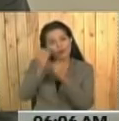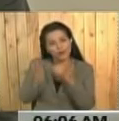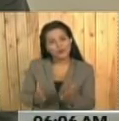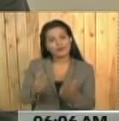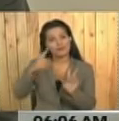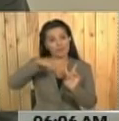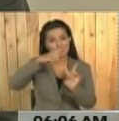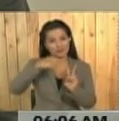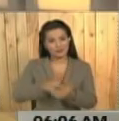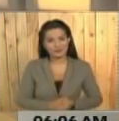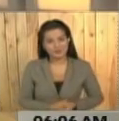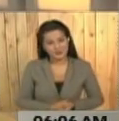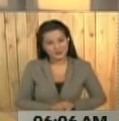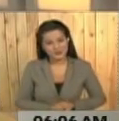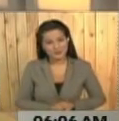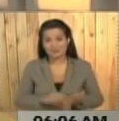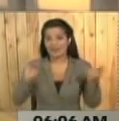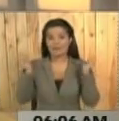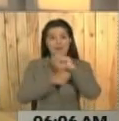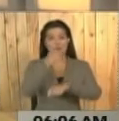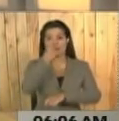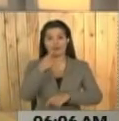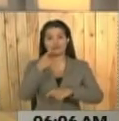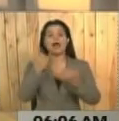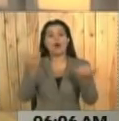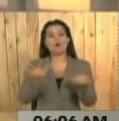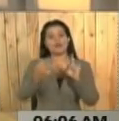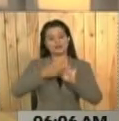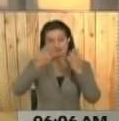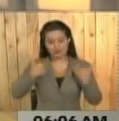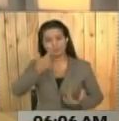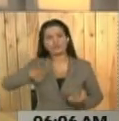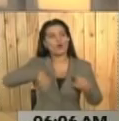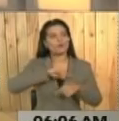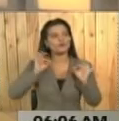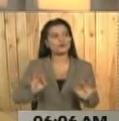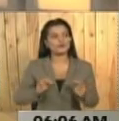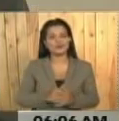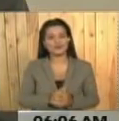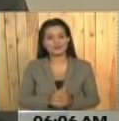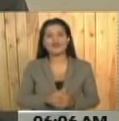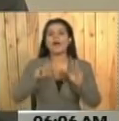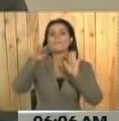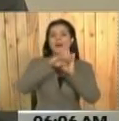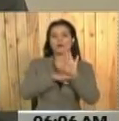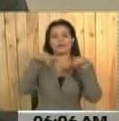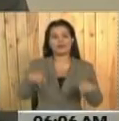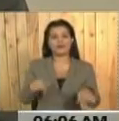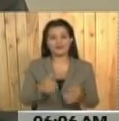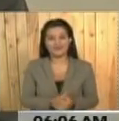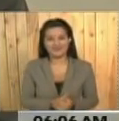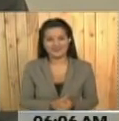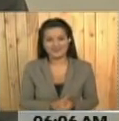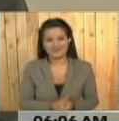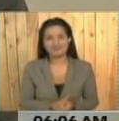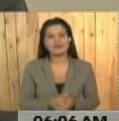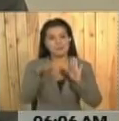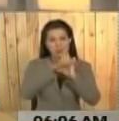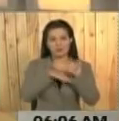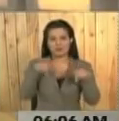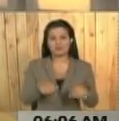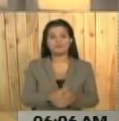televisión cambiando de Nueva Imagen a lo que somos la Pauta de hoy la Pauta de hoy la Pauta de hoy